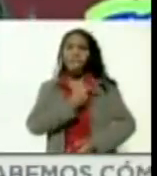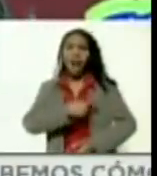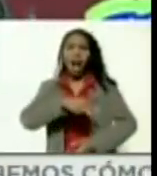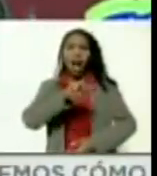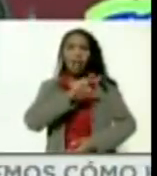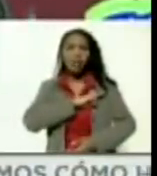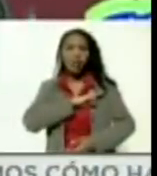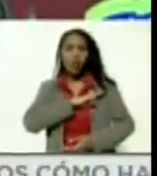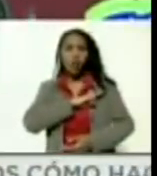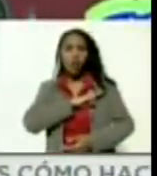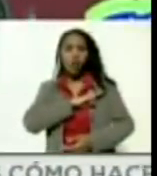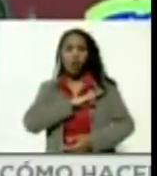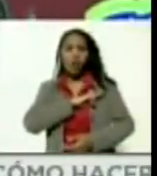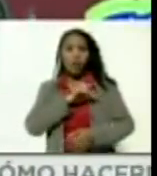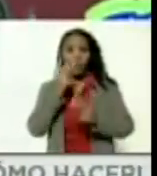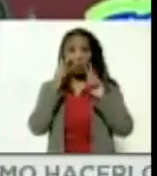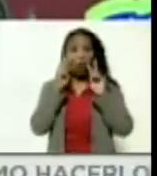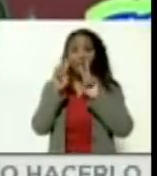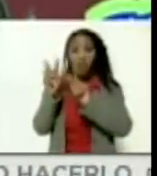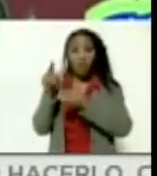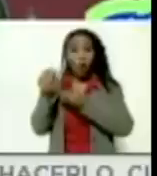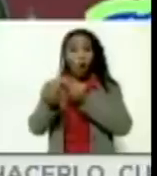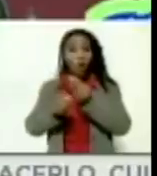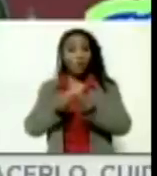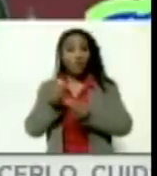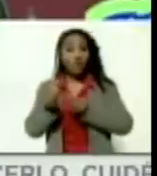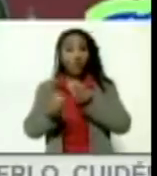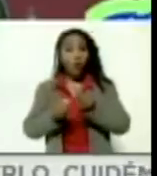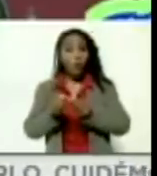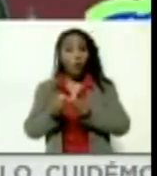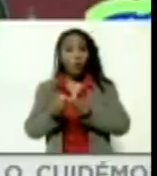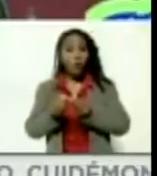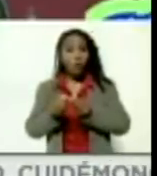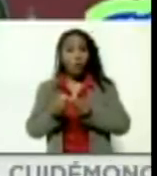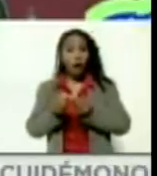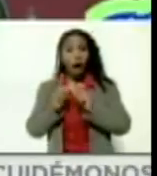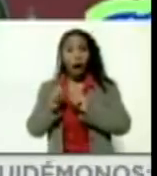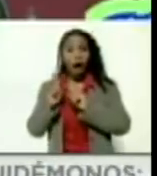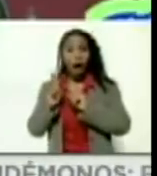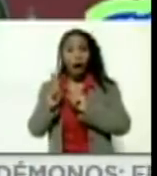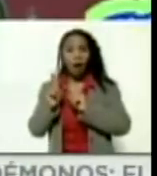falsedades, y hemos visto cómo se han,